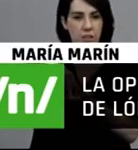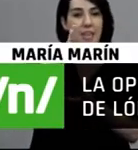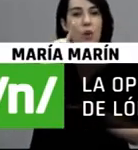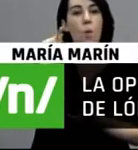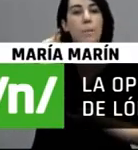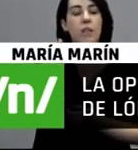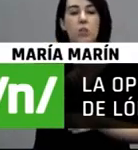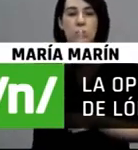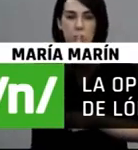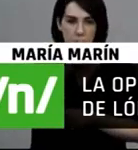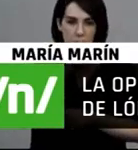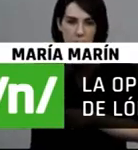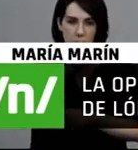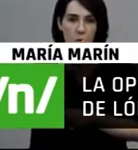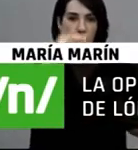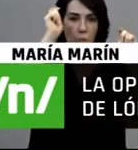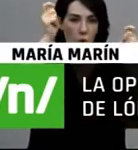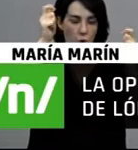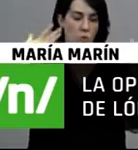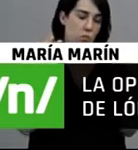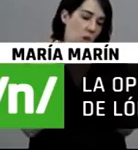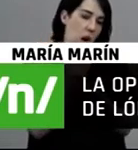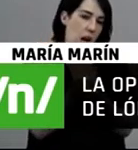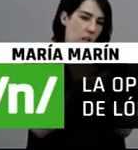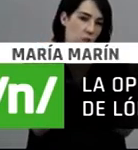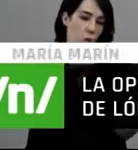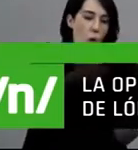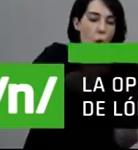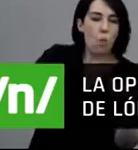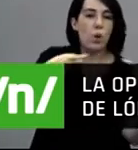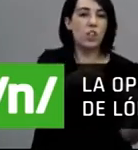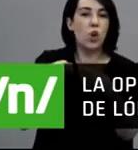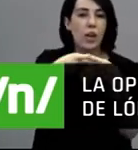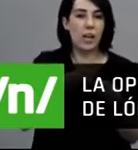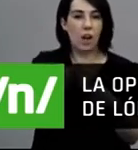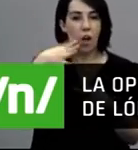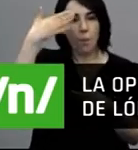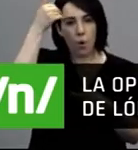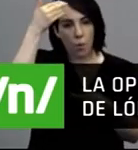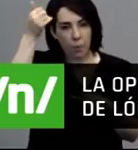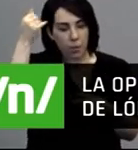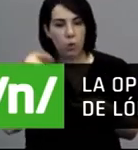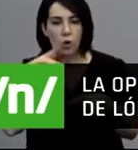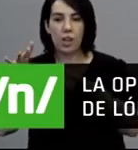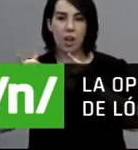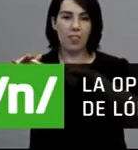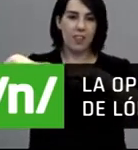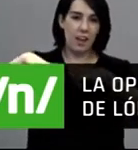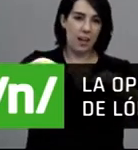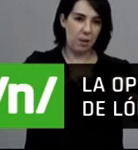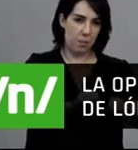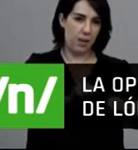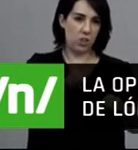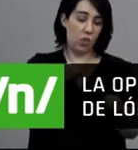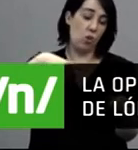por todos los muertos de todas las guerras, en memoria de las víctimas de la invasión rusa de Ucrania y